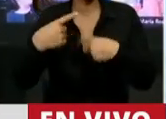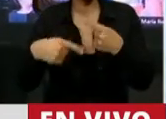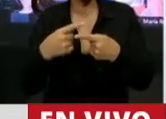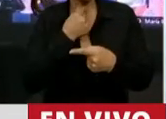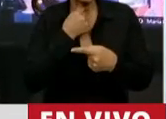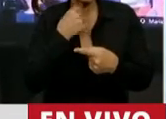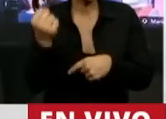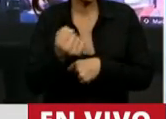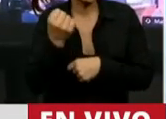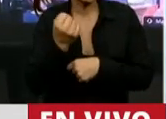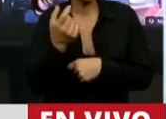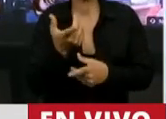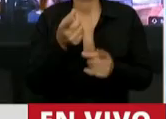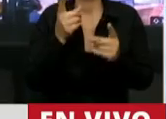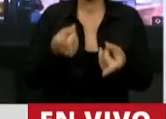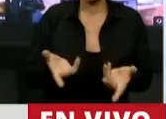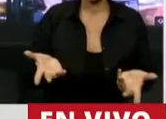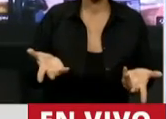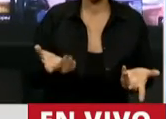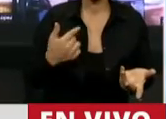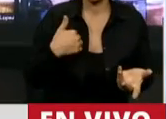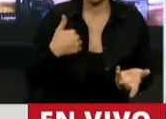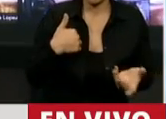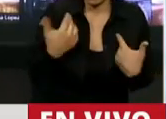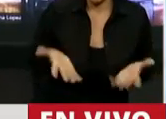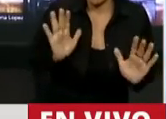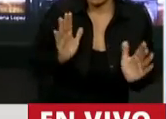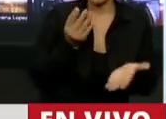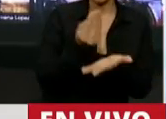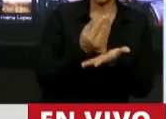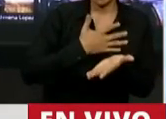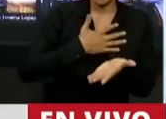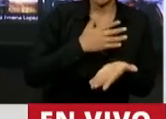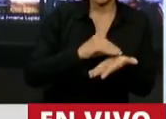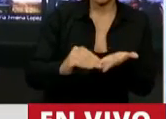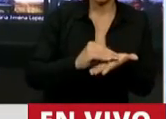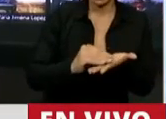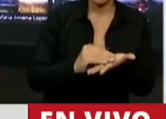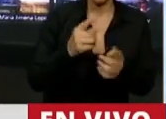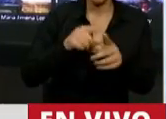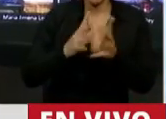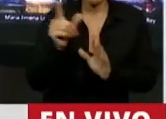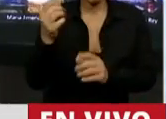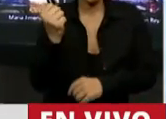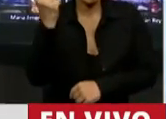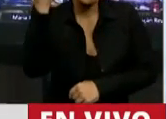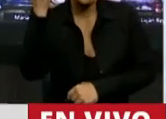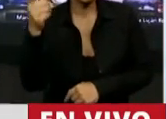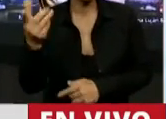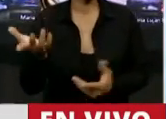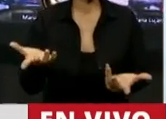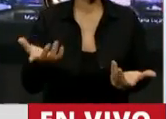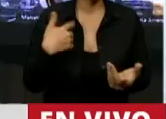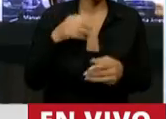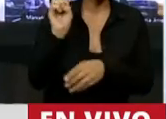diálogo y aprovechar también mi posición como diputado, primero por su negativa a las misivas